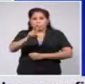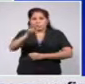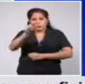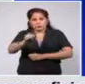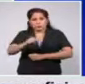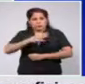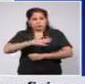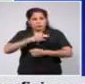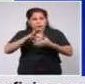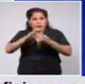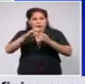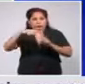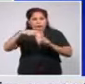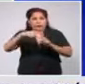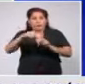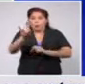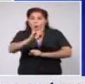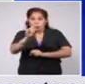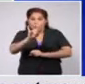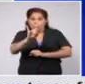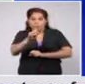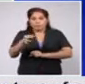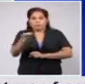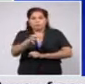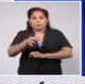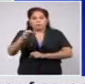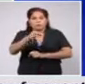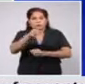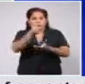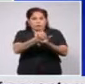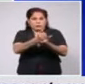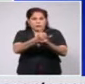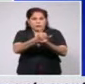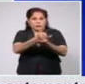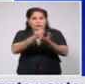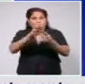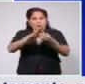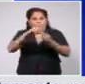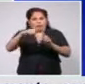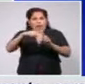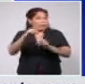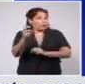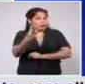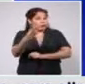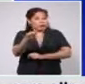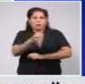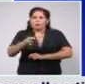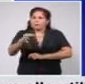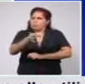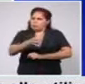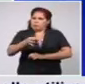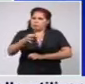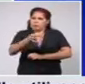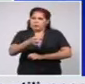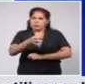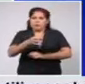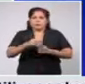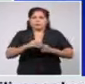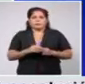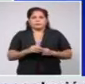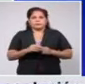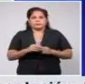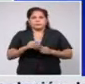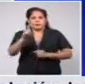autóctonos, 9 de ellos en el municipio Cabecera y 3 en el municipio de